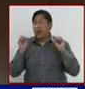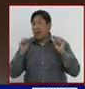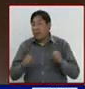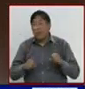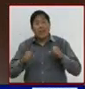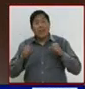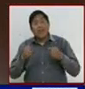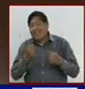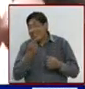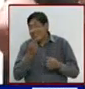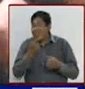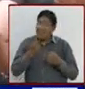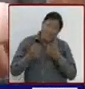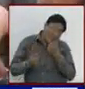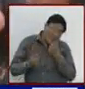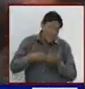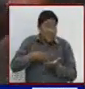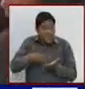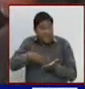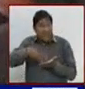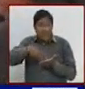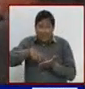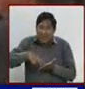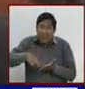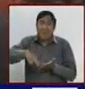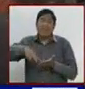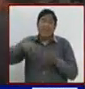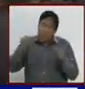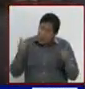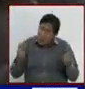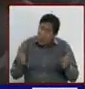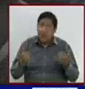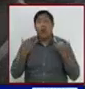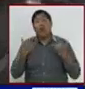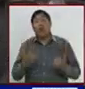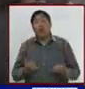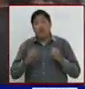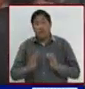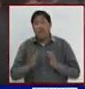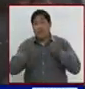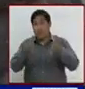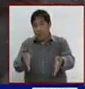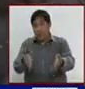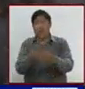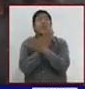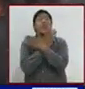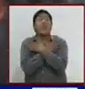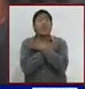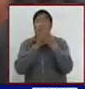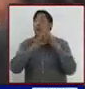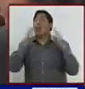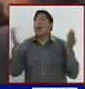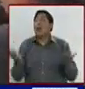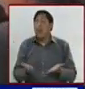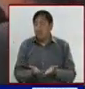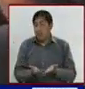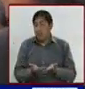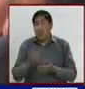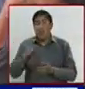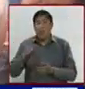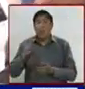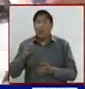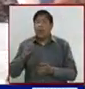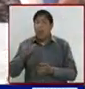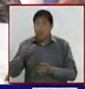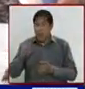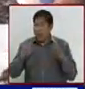a divertirse, para poder precisamente jugar. Ella hoy fue sepultada en el cementerio general, ya que Camila acudió a la